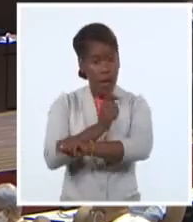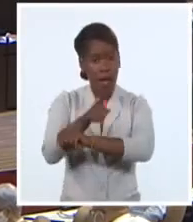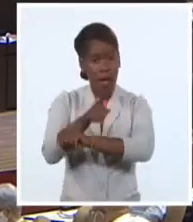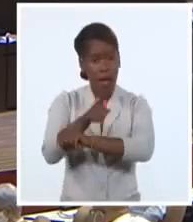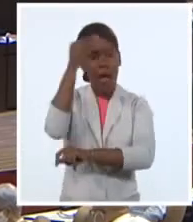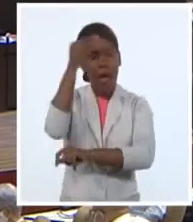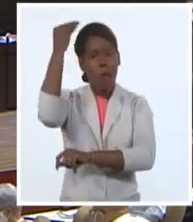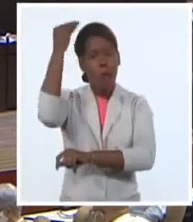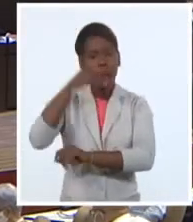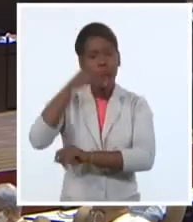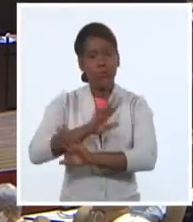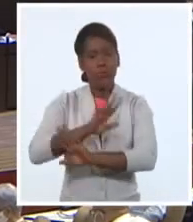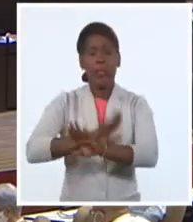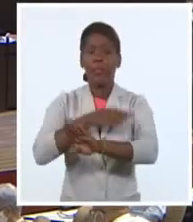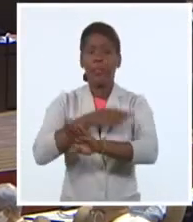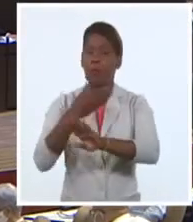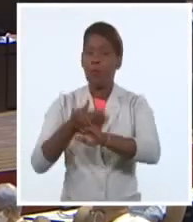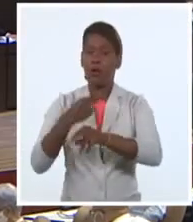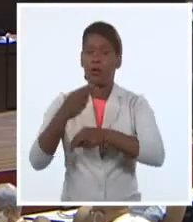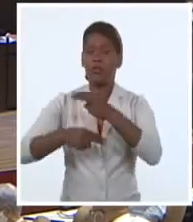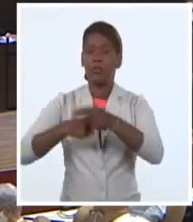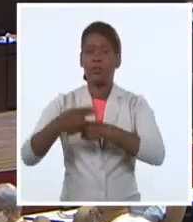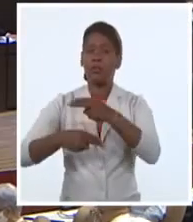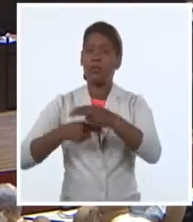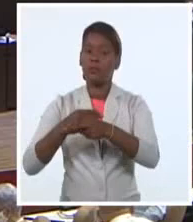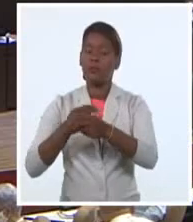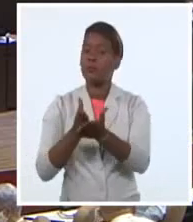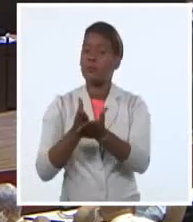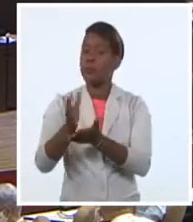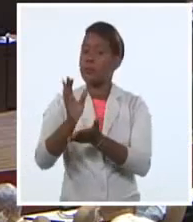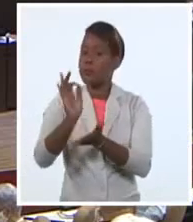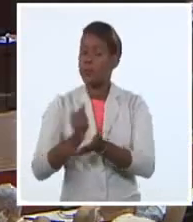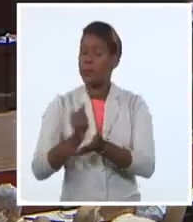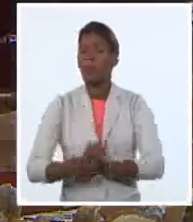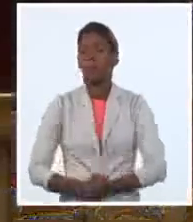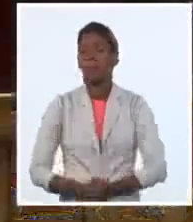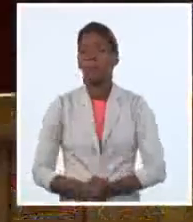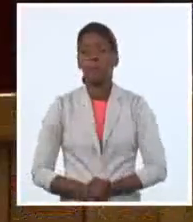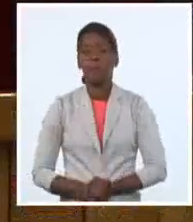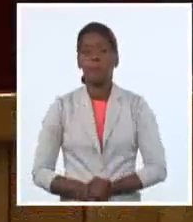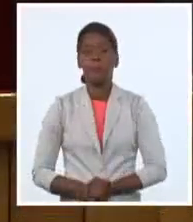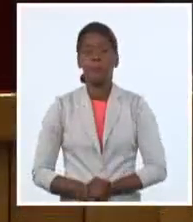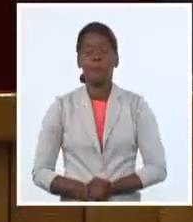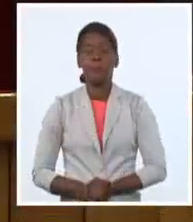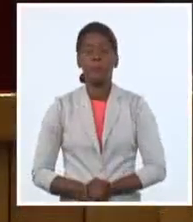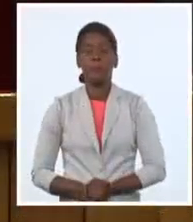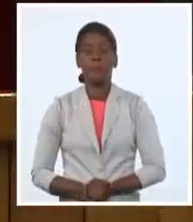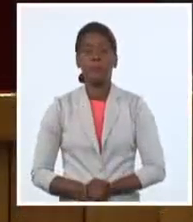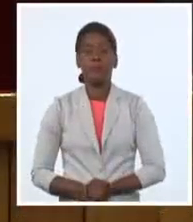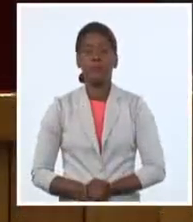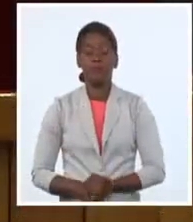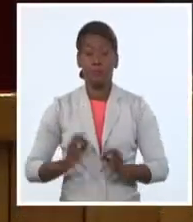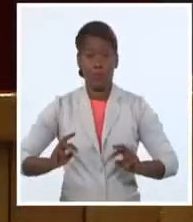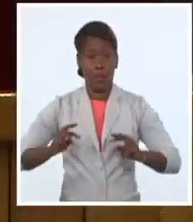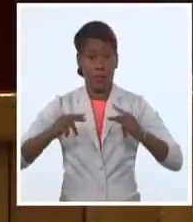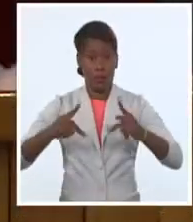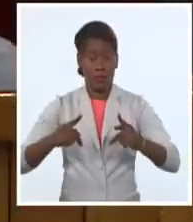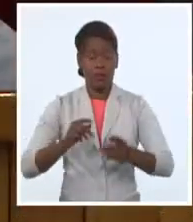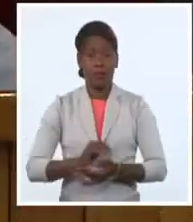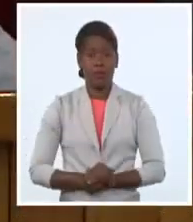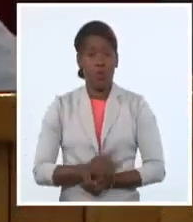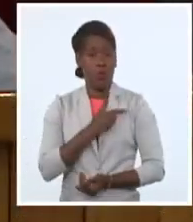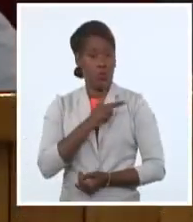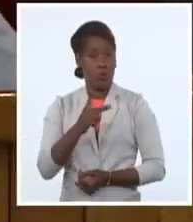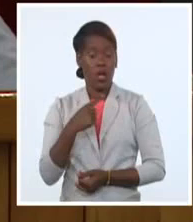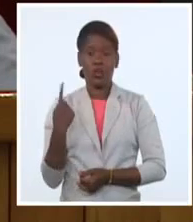aplicación en salvaguarda de una justicia pronta y efectiva. Ratificamos la voluntad de continuar